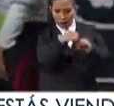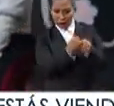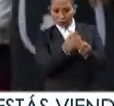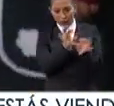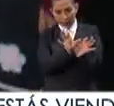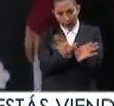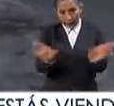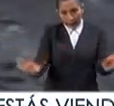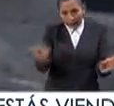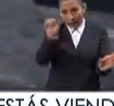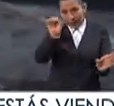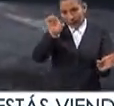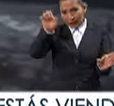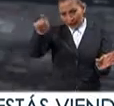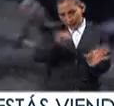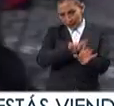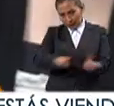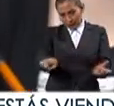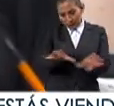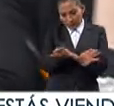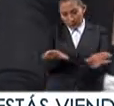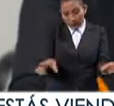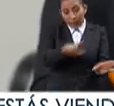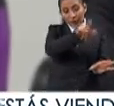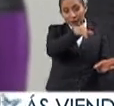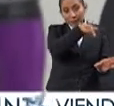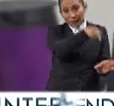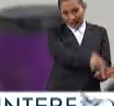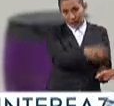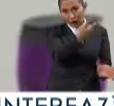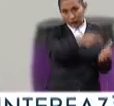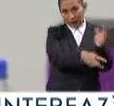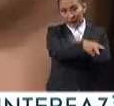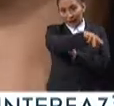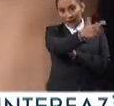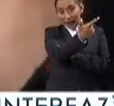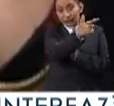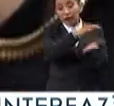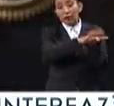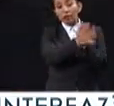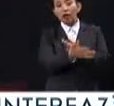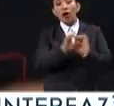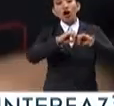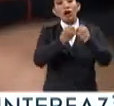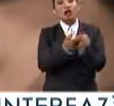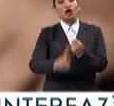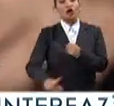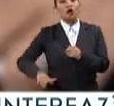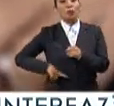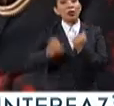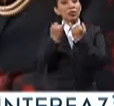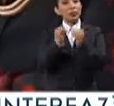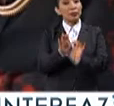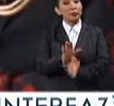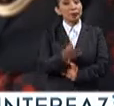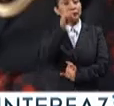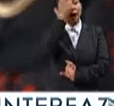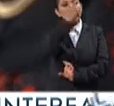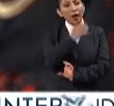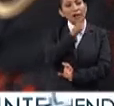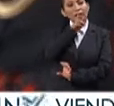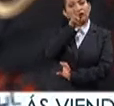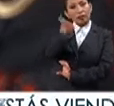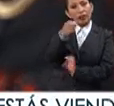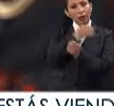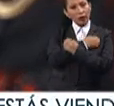descentralizado de la secretaría de educación pública posteriormente en 2013 se convirtió en organismo público autónomo para evaluar los resultados